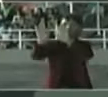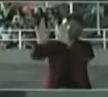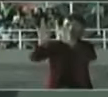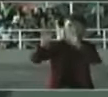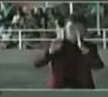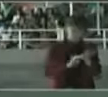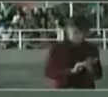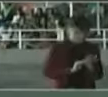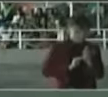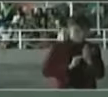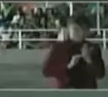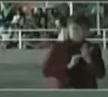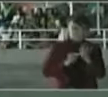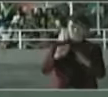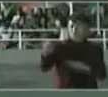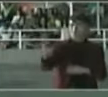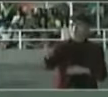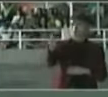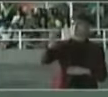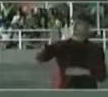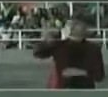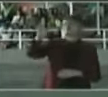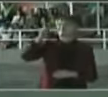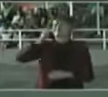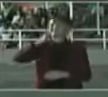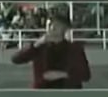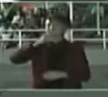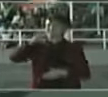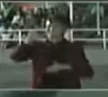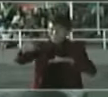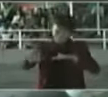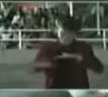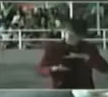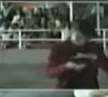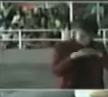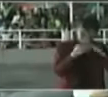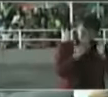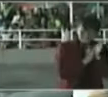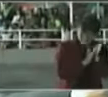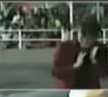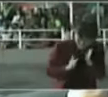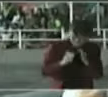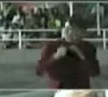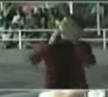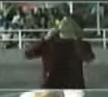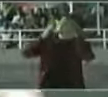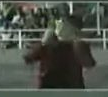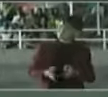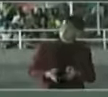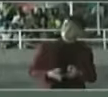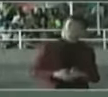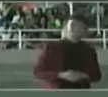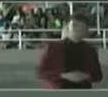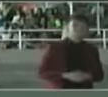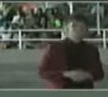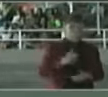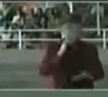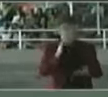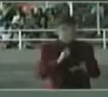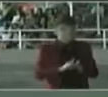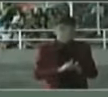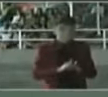gloria como del unigénito del Padre, lleno de gracia y de verdad. Creo que los que